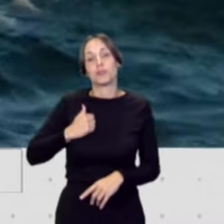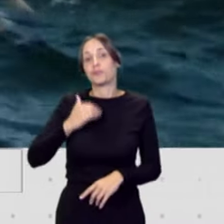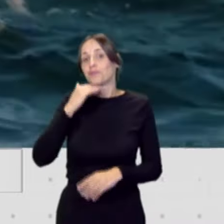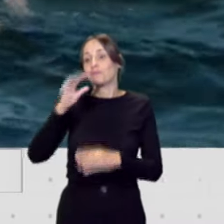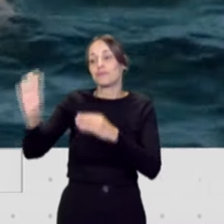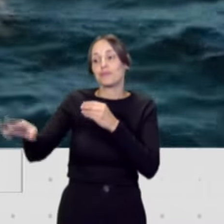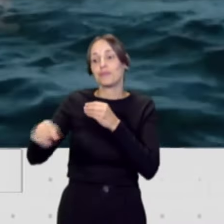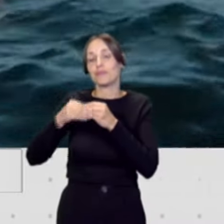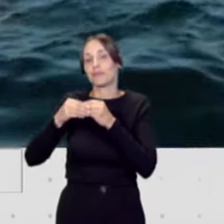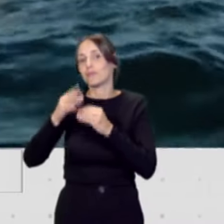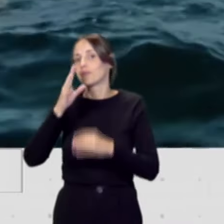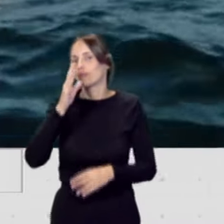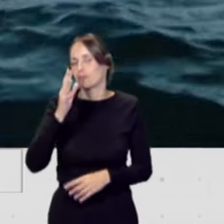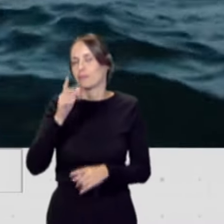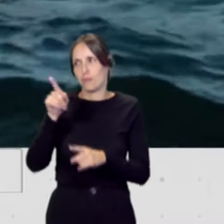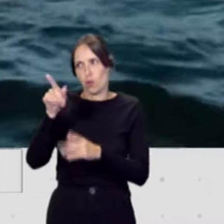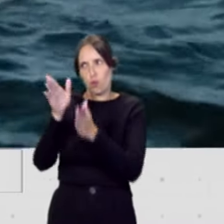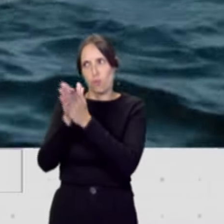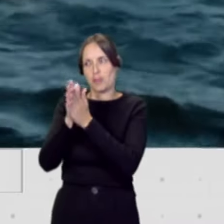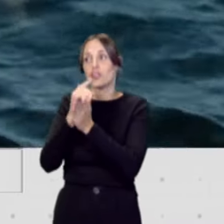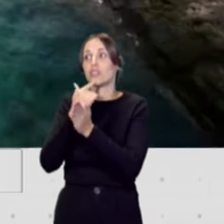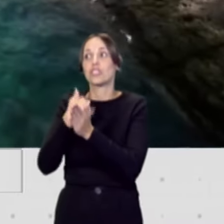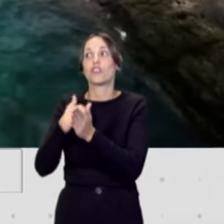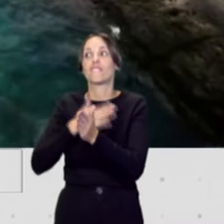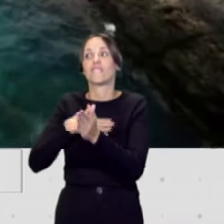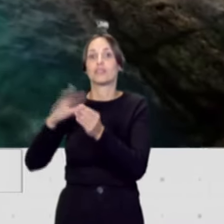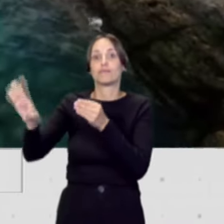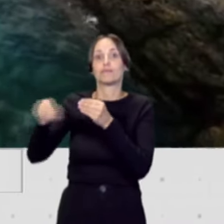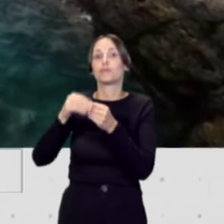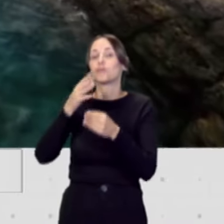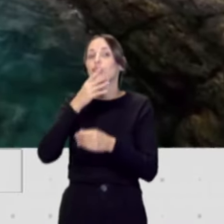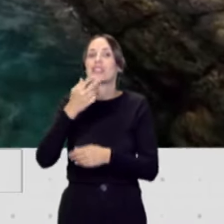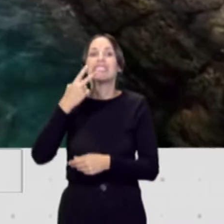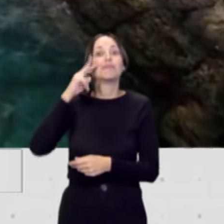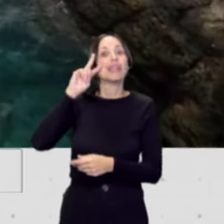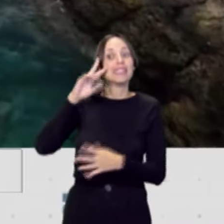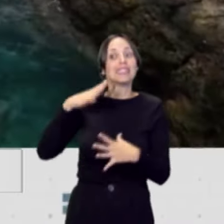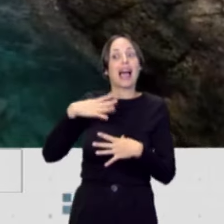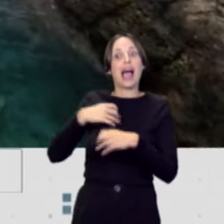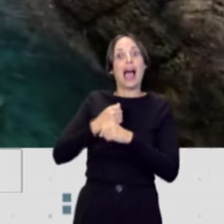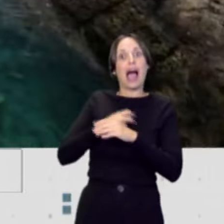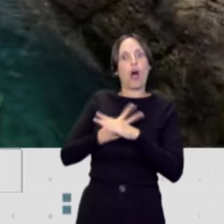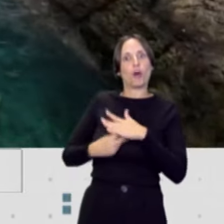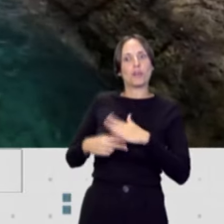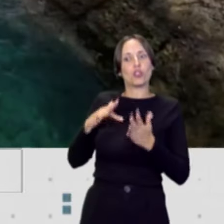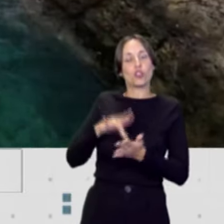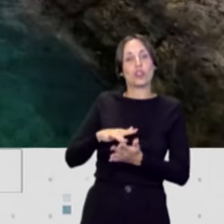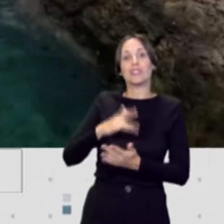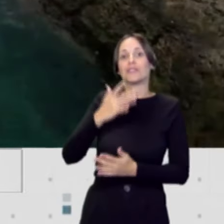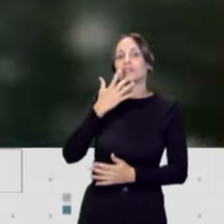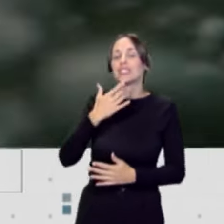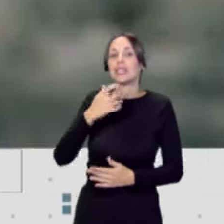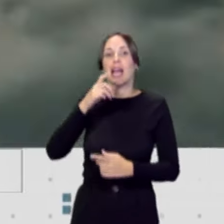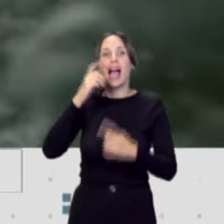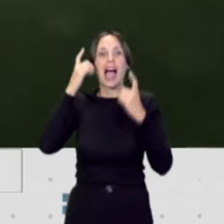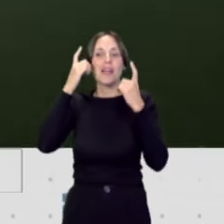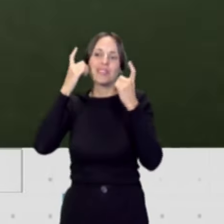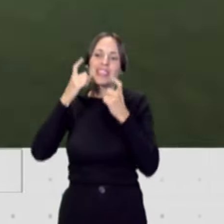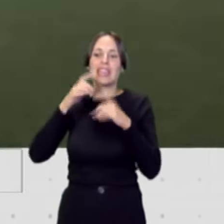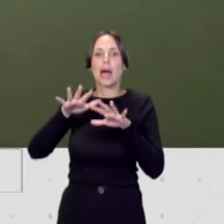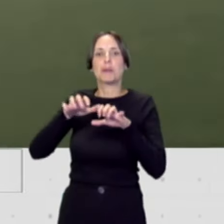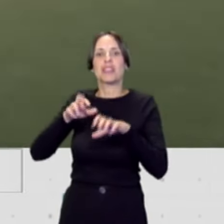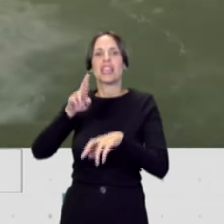más que decía Chano justamente de estar de los dos lados, ¿no? La importancia del aprendizaje de RCP para todas las personas